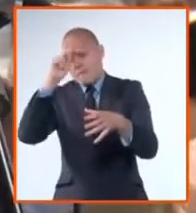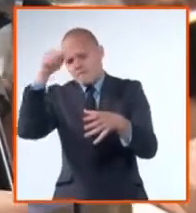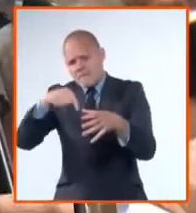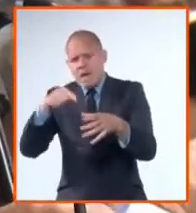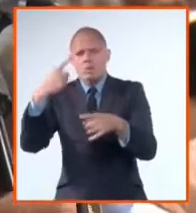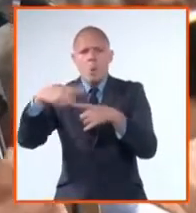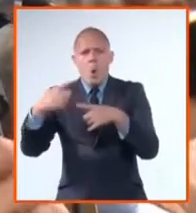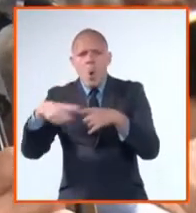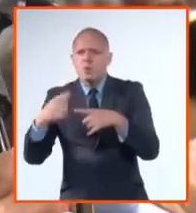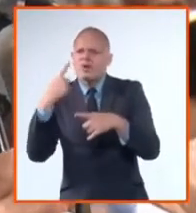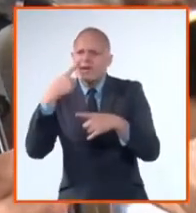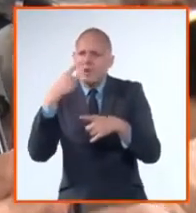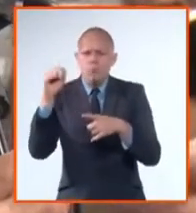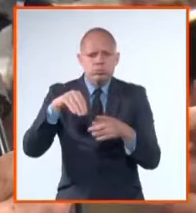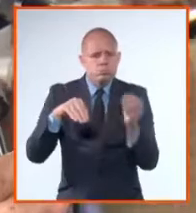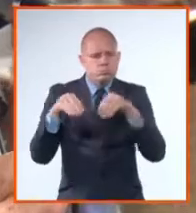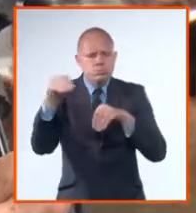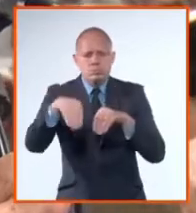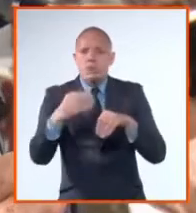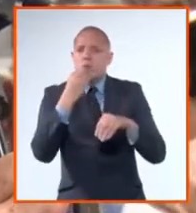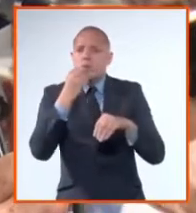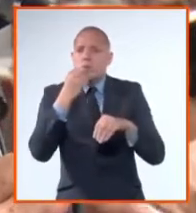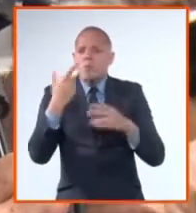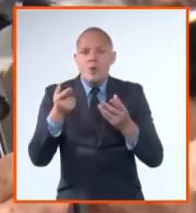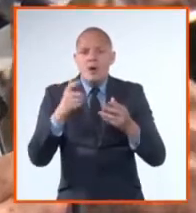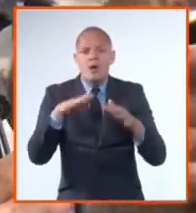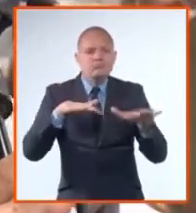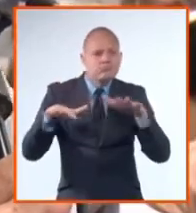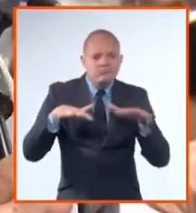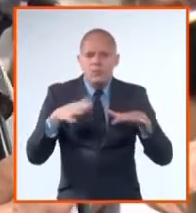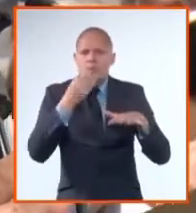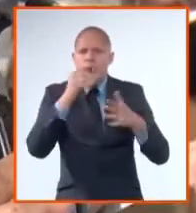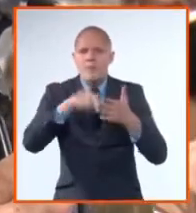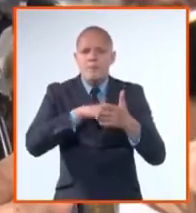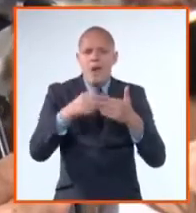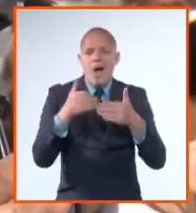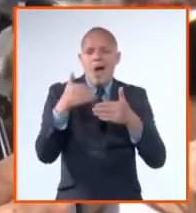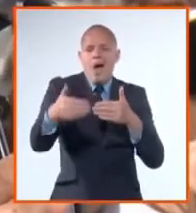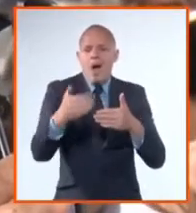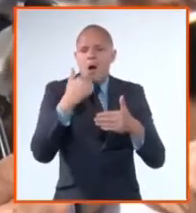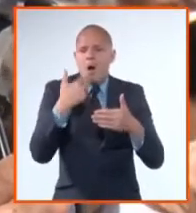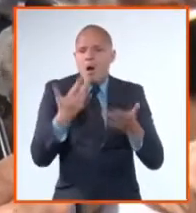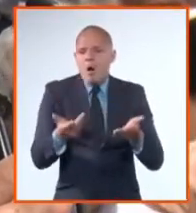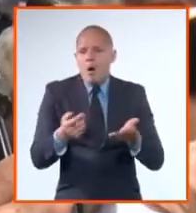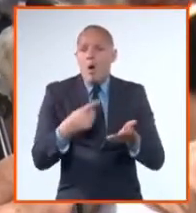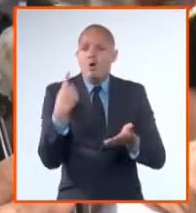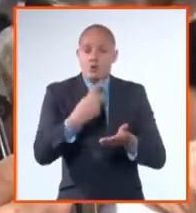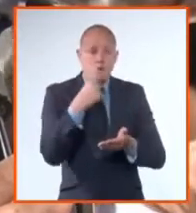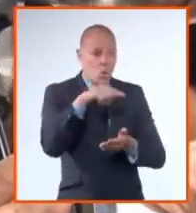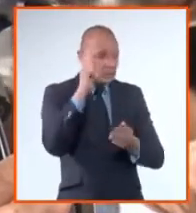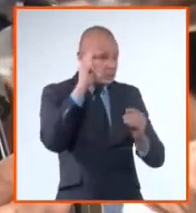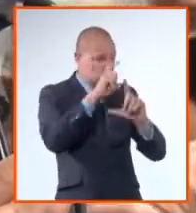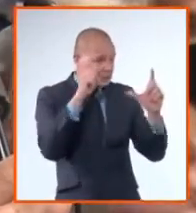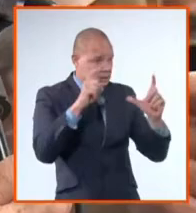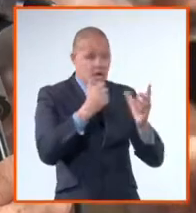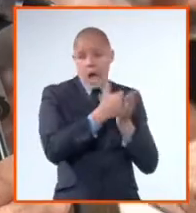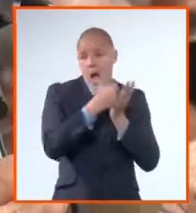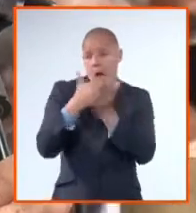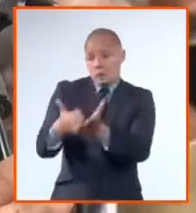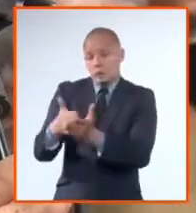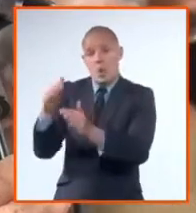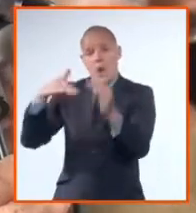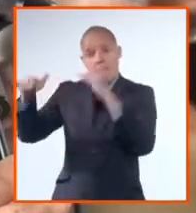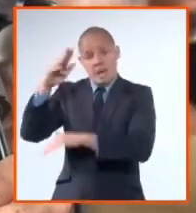a ver cómo nosotros podemos organizar, podemos ayudar al sistema de